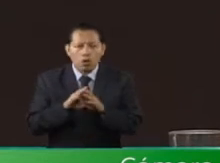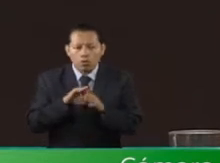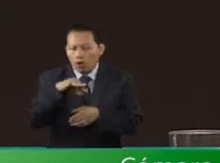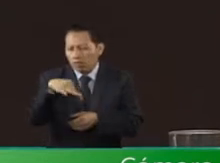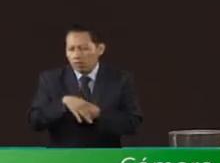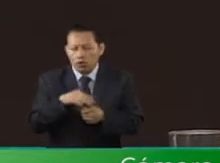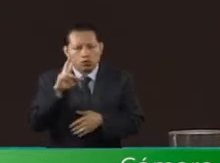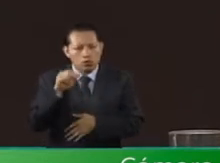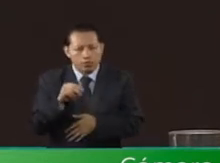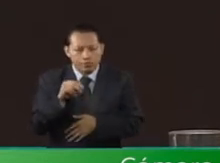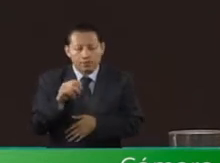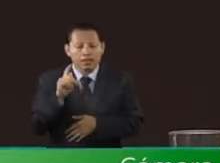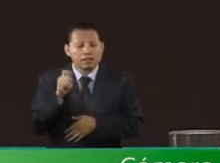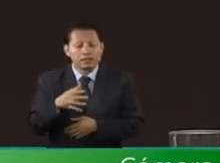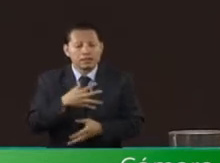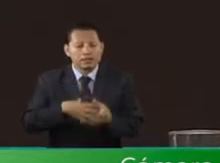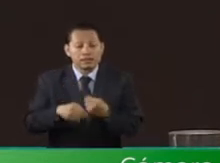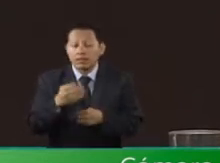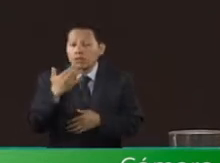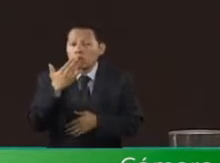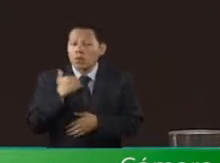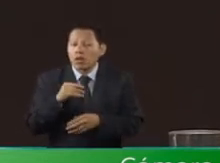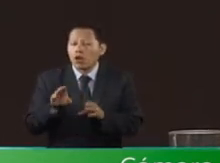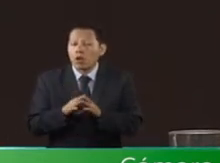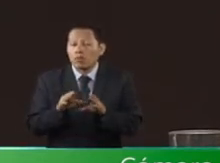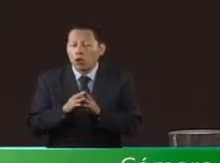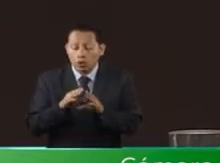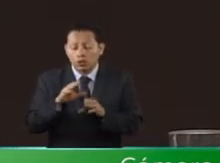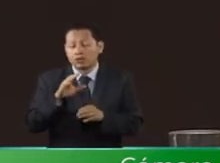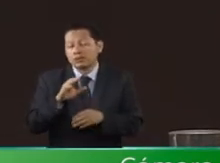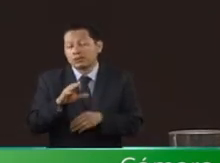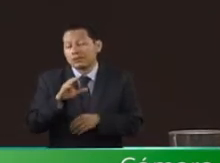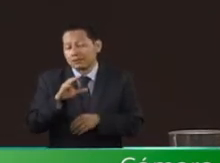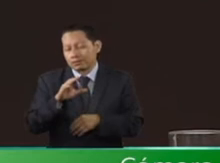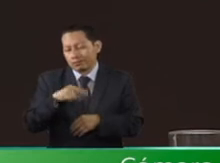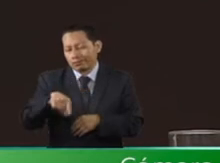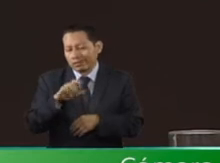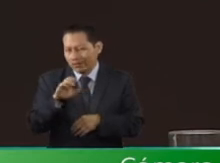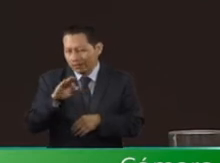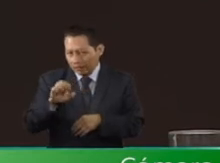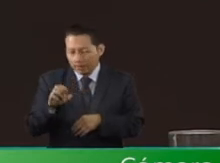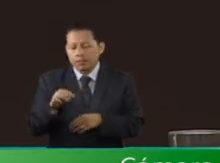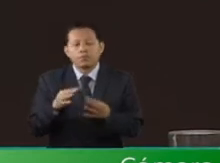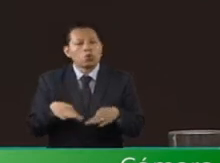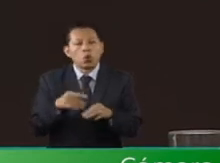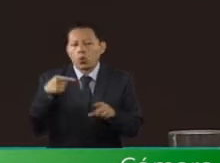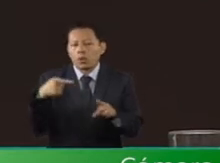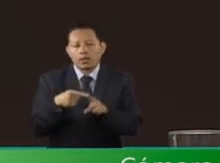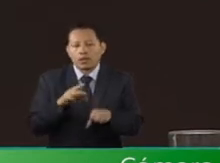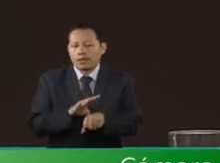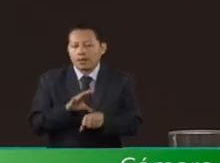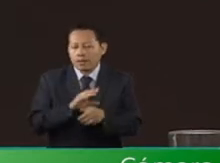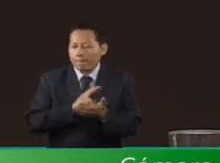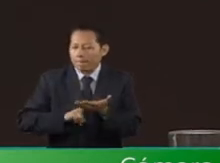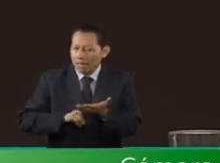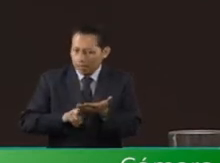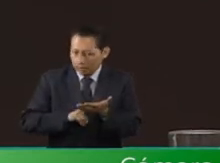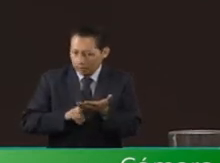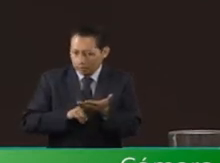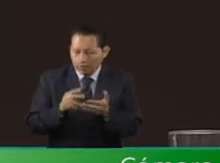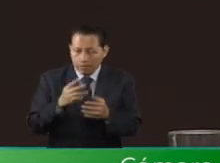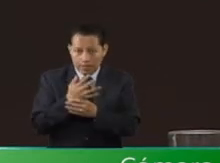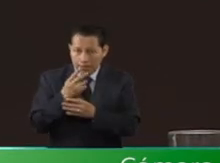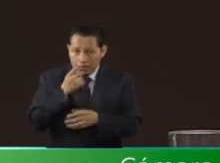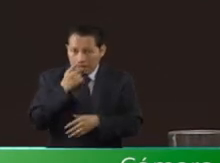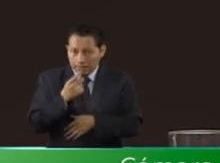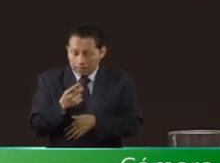en contra mientras no tengamos una Comisión Federal de Electricidad que priorice la energía verde se diga